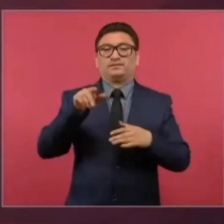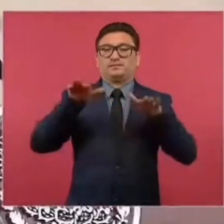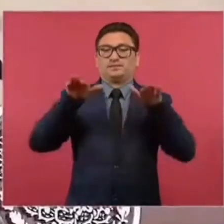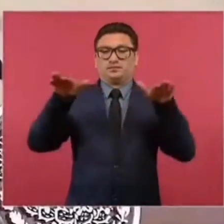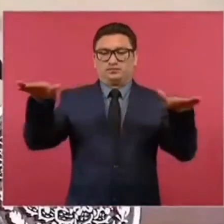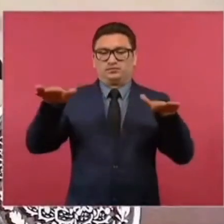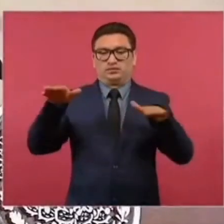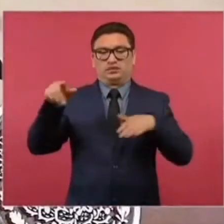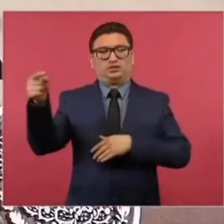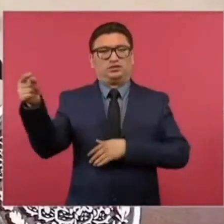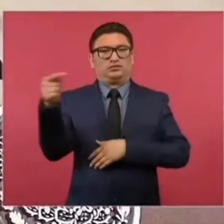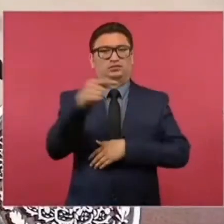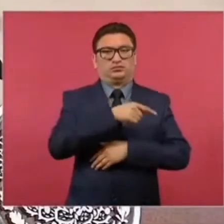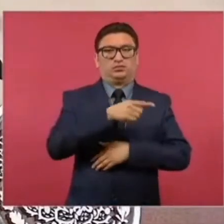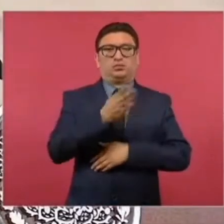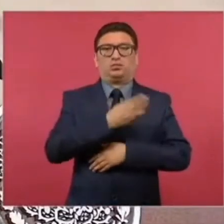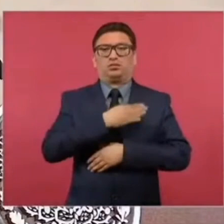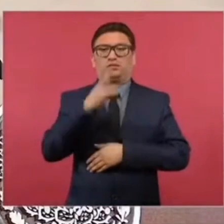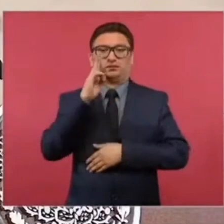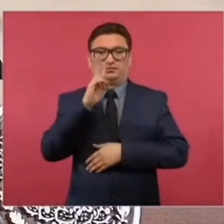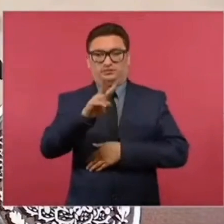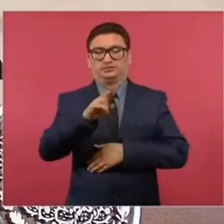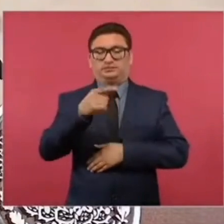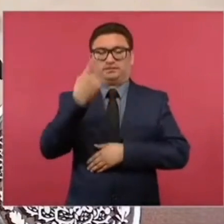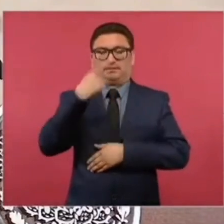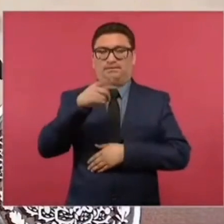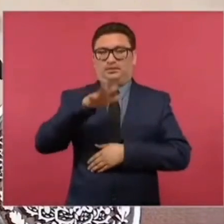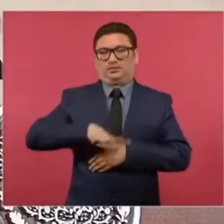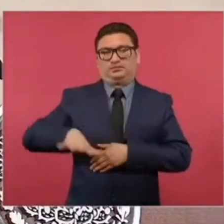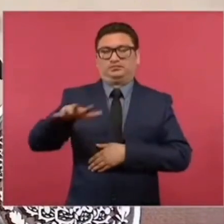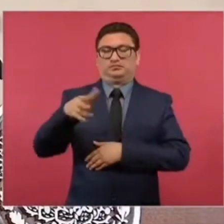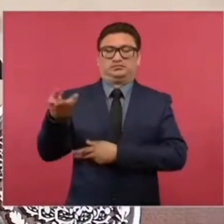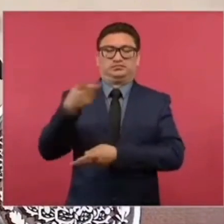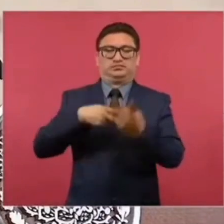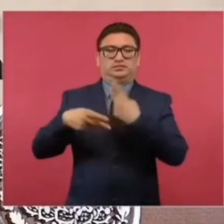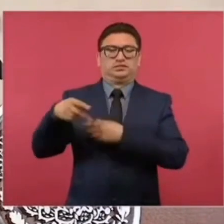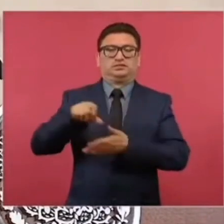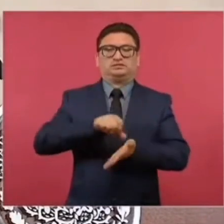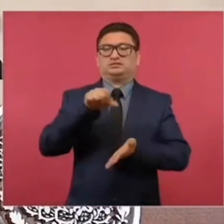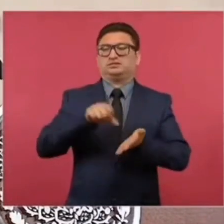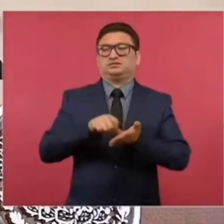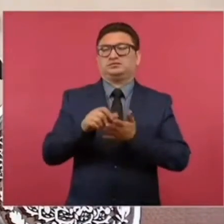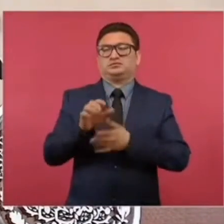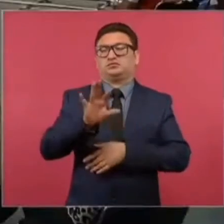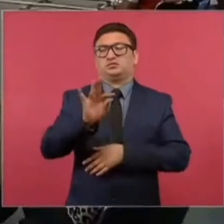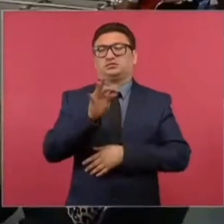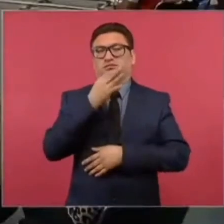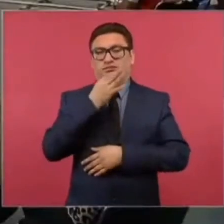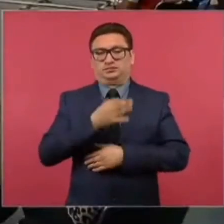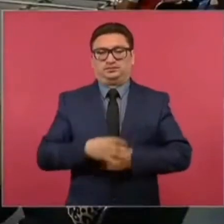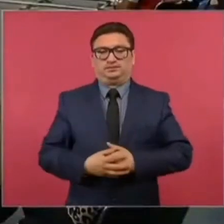aeropuerto a Buenavista, aquí al centro. Pues en 40 minutos.